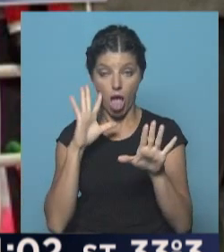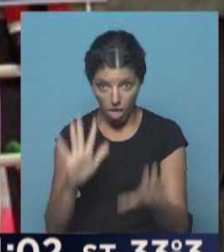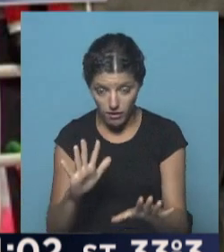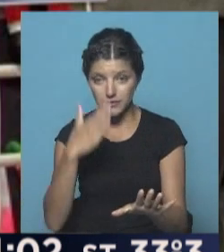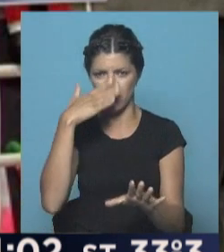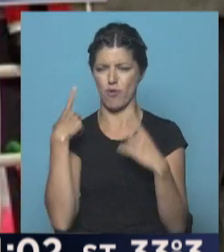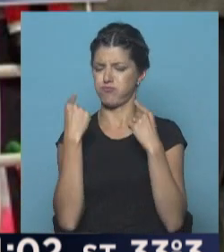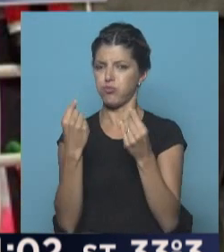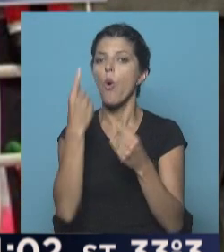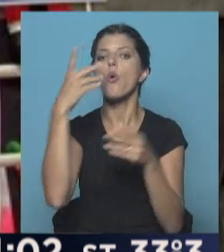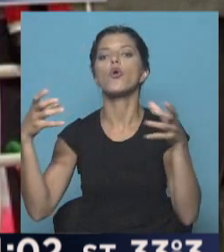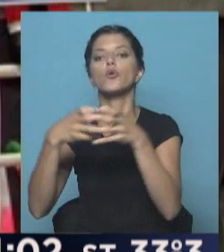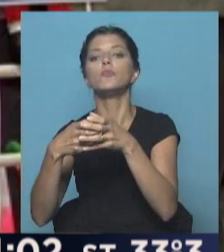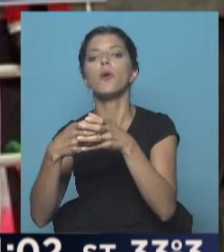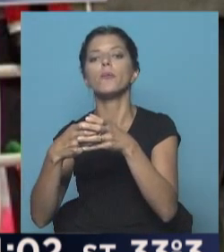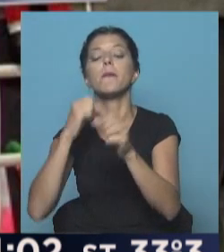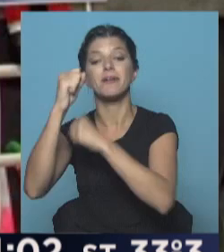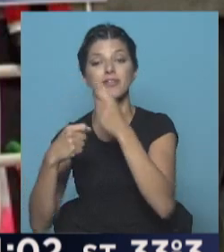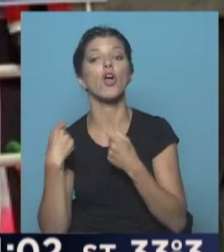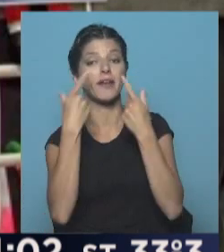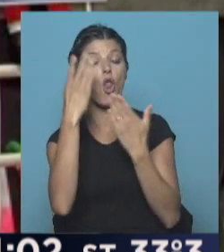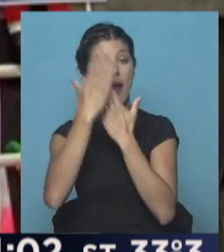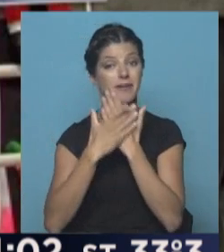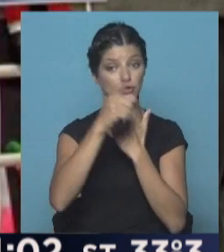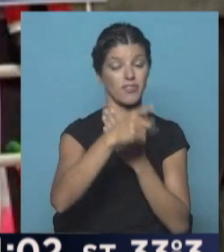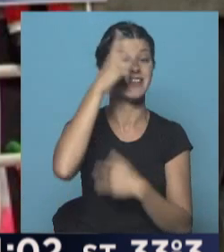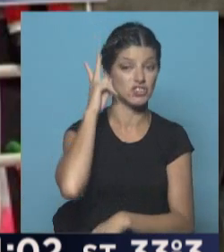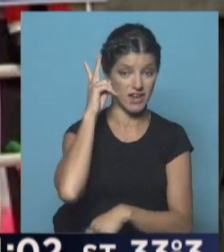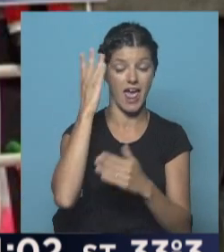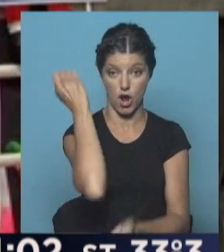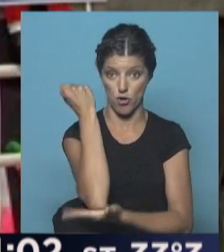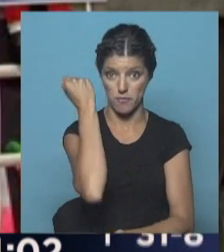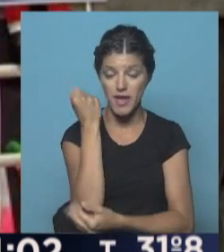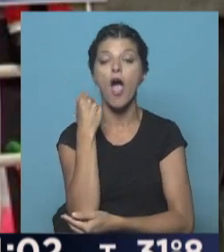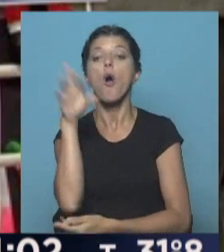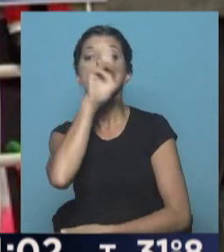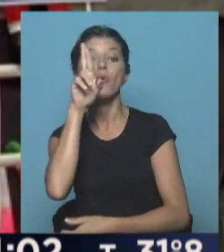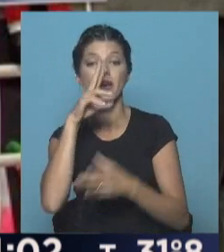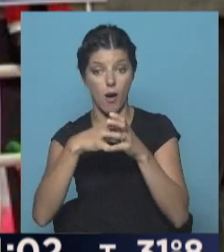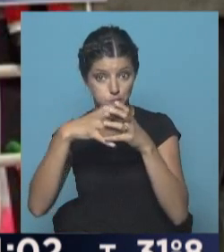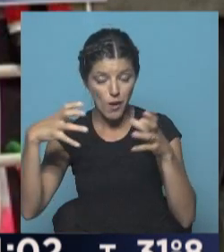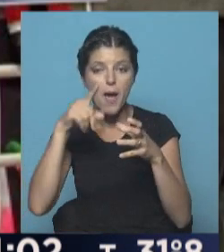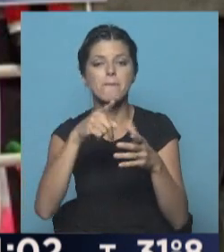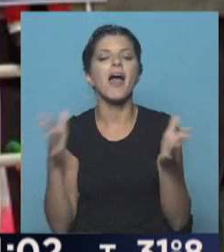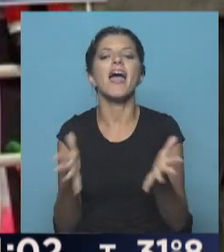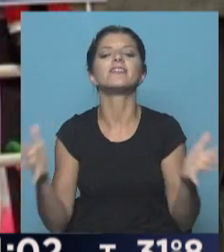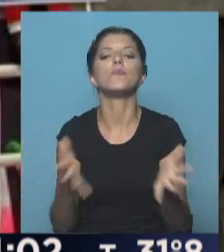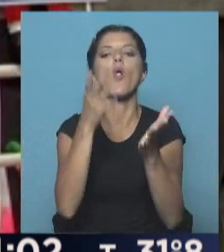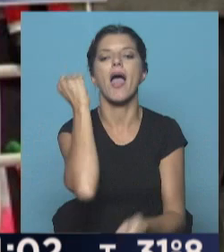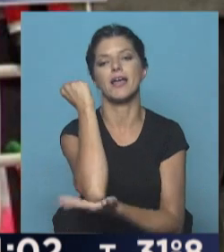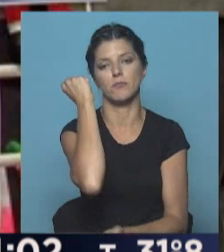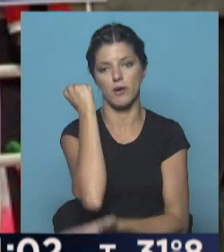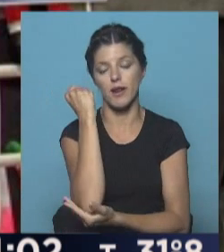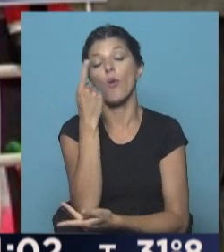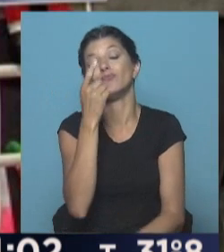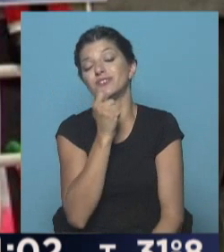repudio, porque una cámara empresarial le regaló al ministro de Economía chileno, Luis Céspedes, una muñeca inflable para estimular la economía. Una